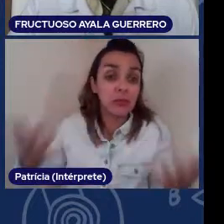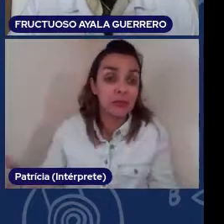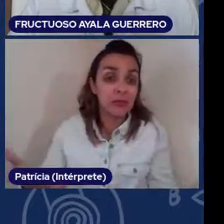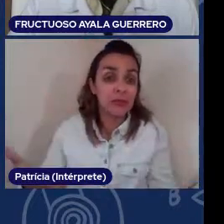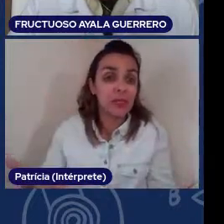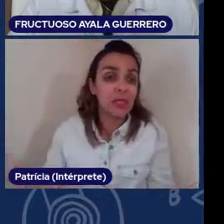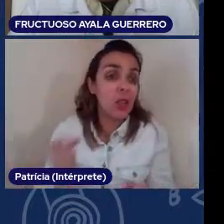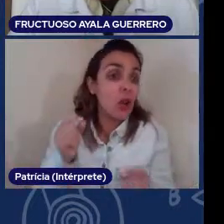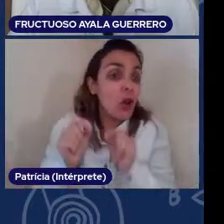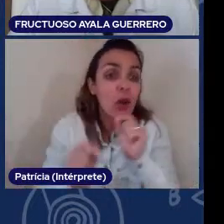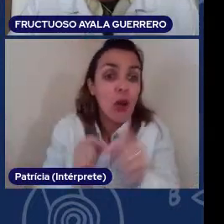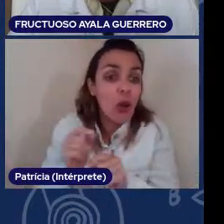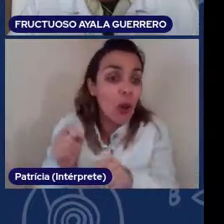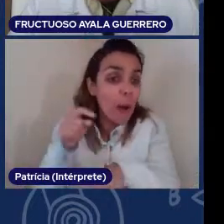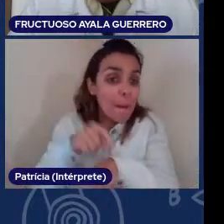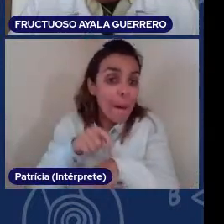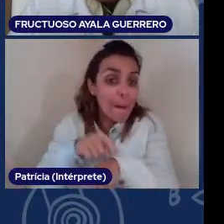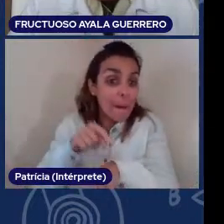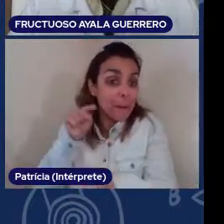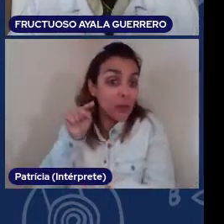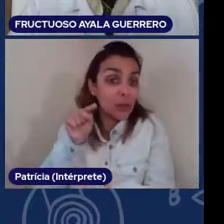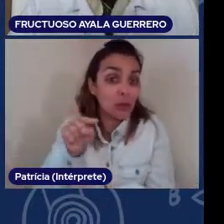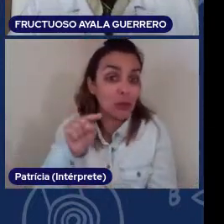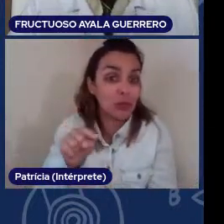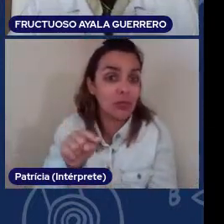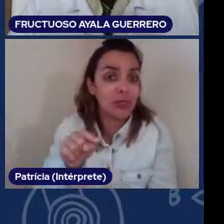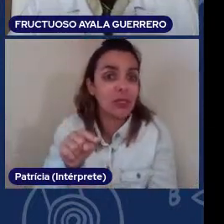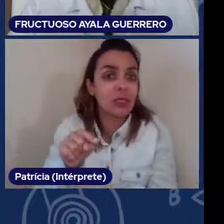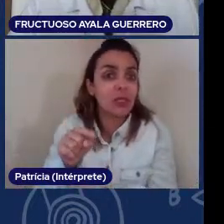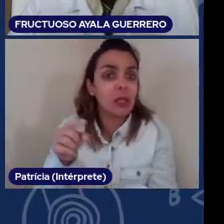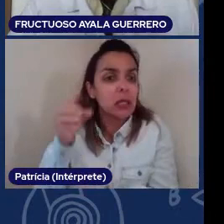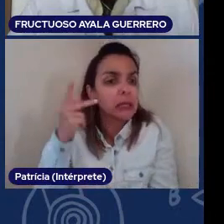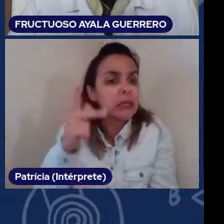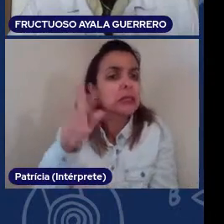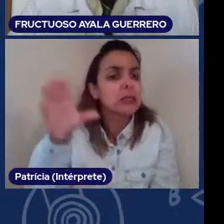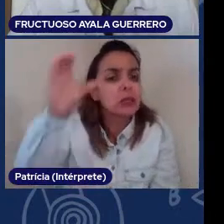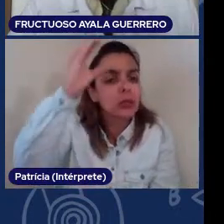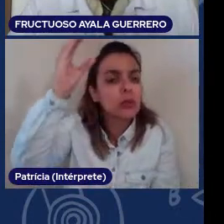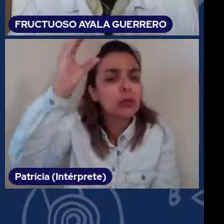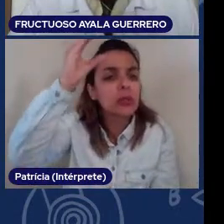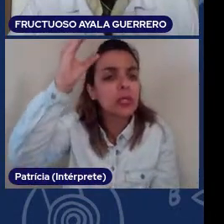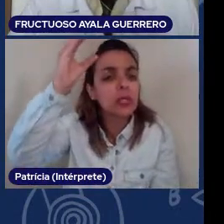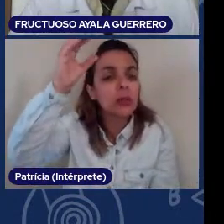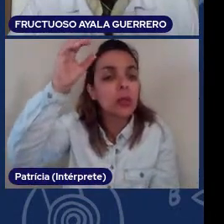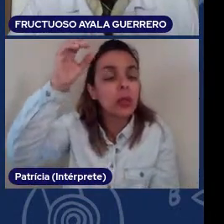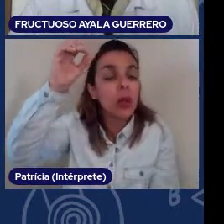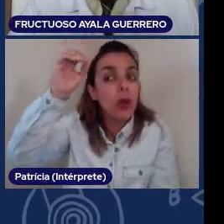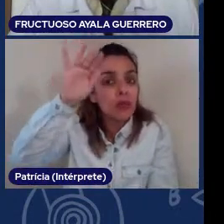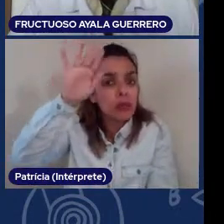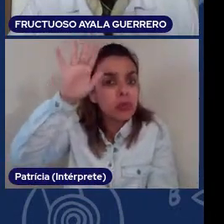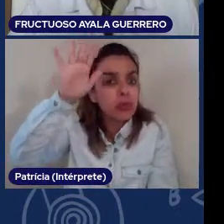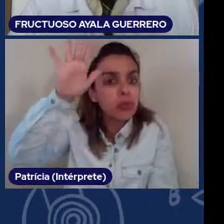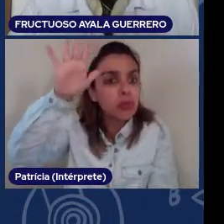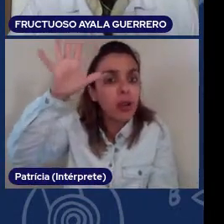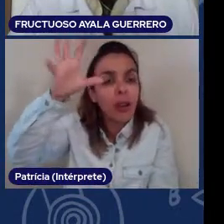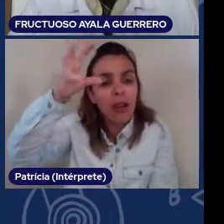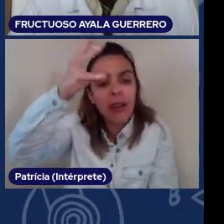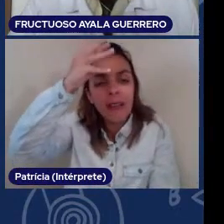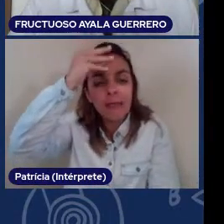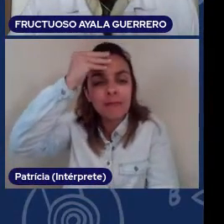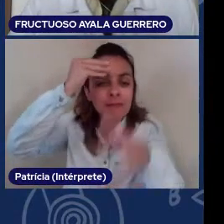momento del día para ustedes cuando su cerebro está listo para asimilar la